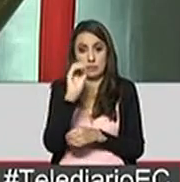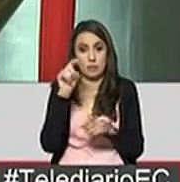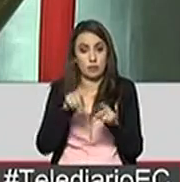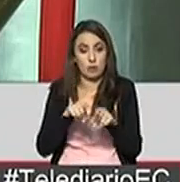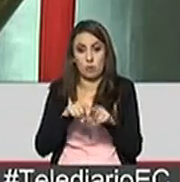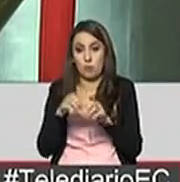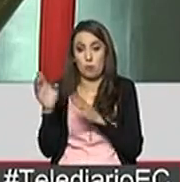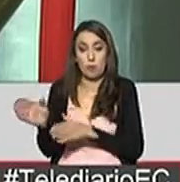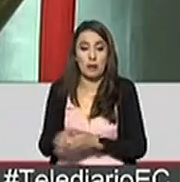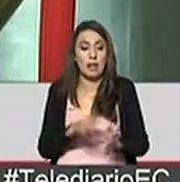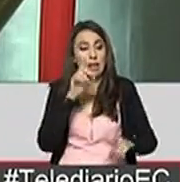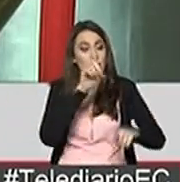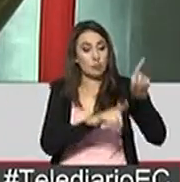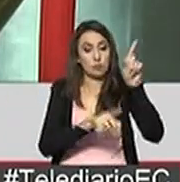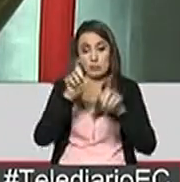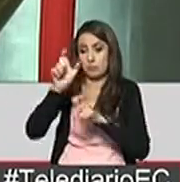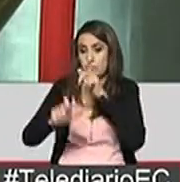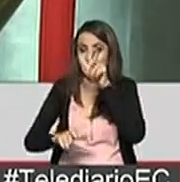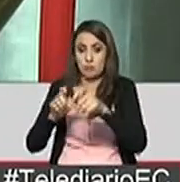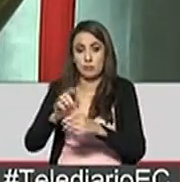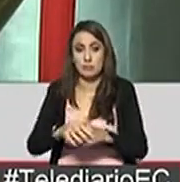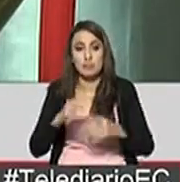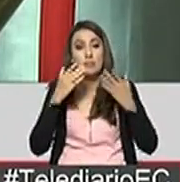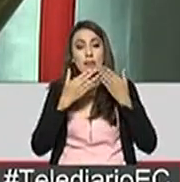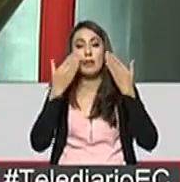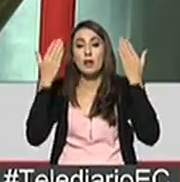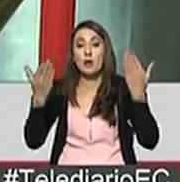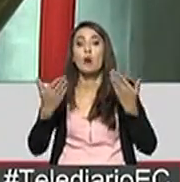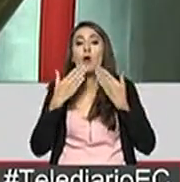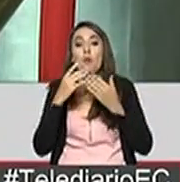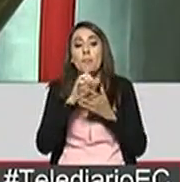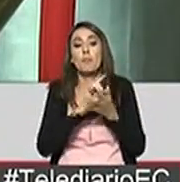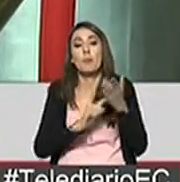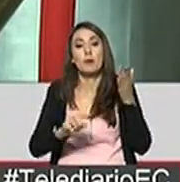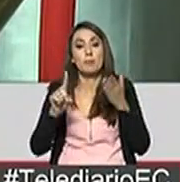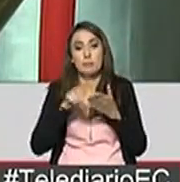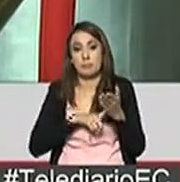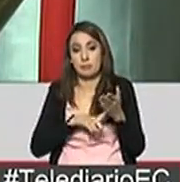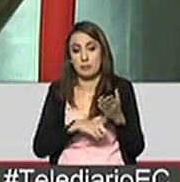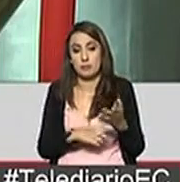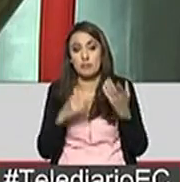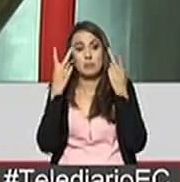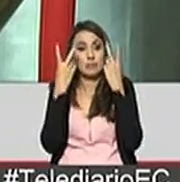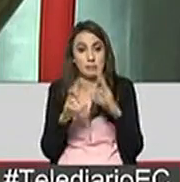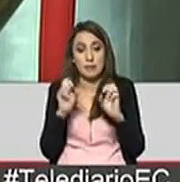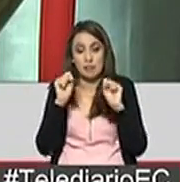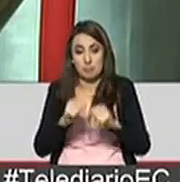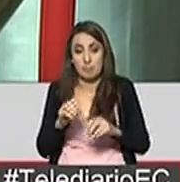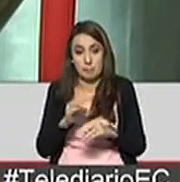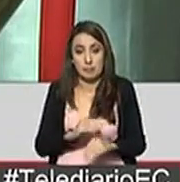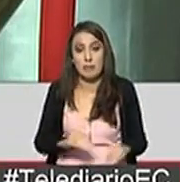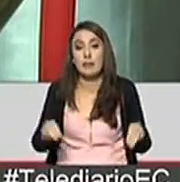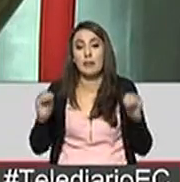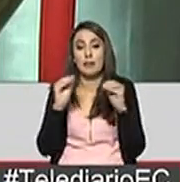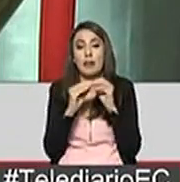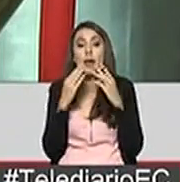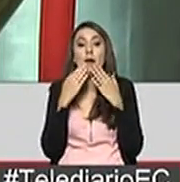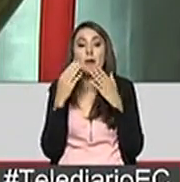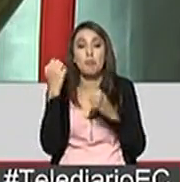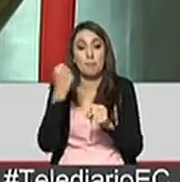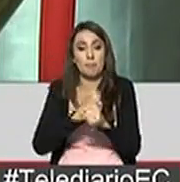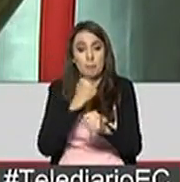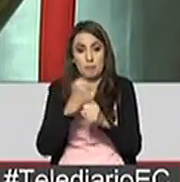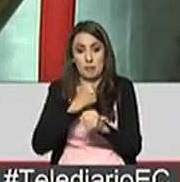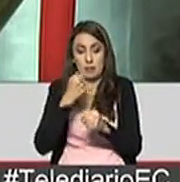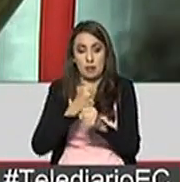todas aquellas personas que luchan muchísimo por la multiplicación que producen de empleos directos e indirectos. Ban